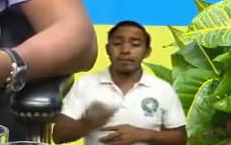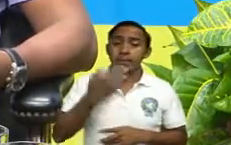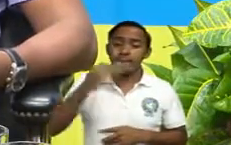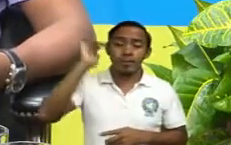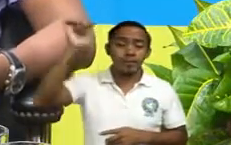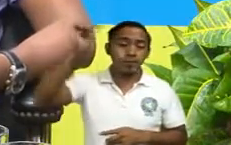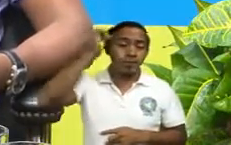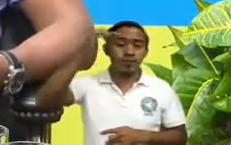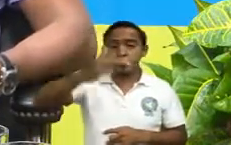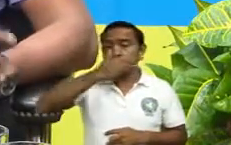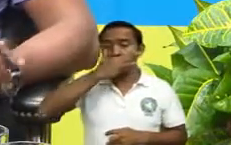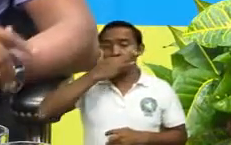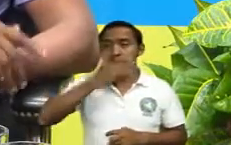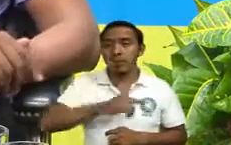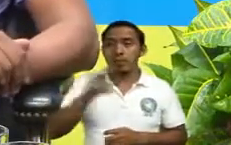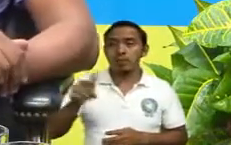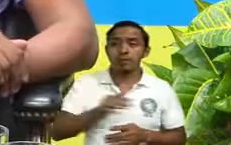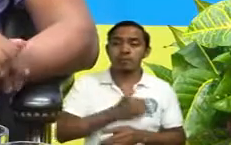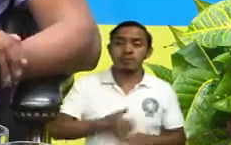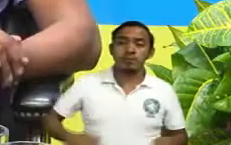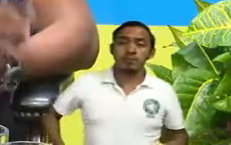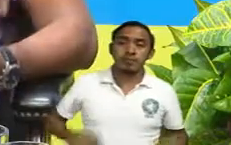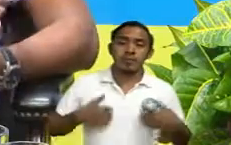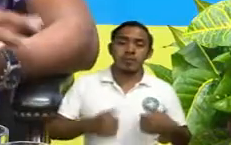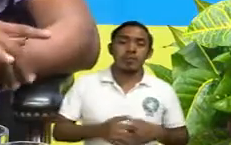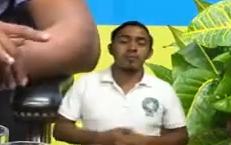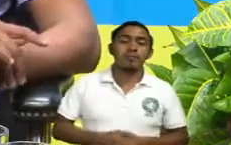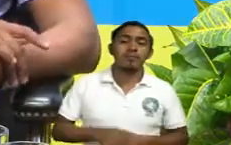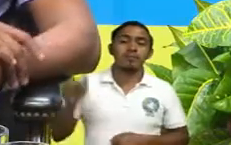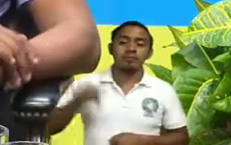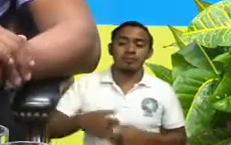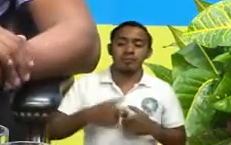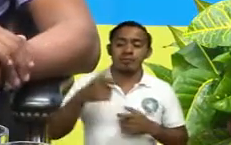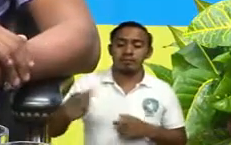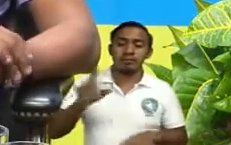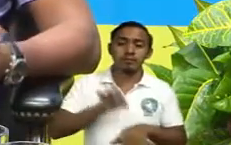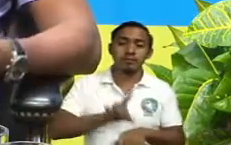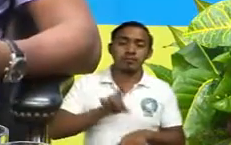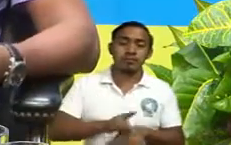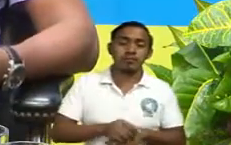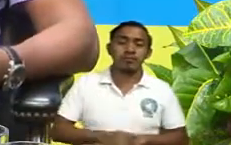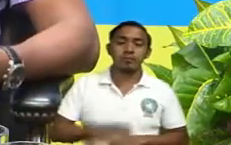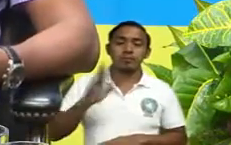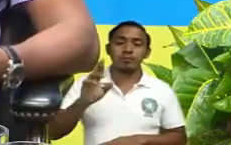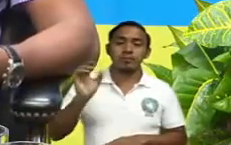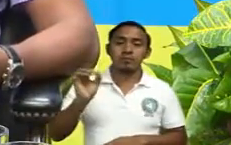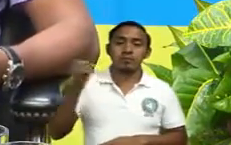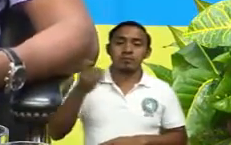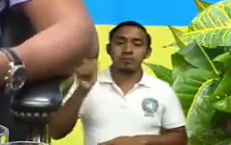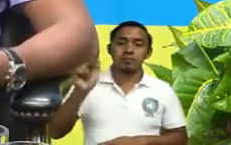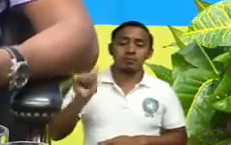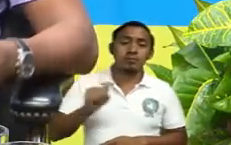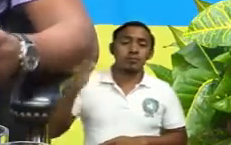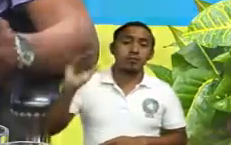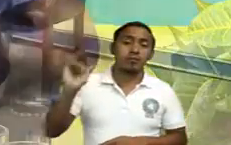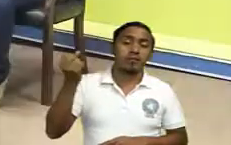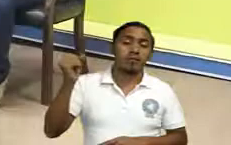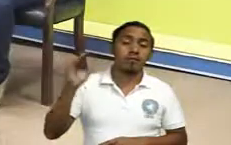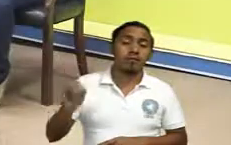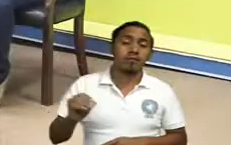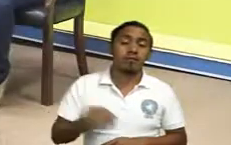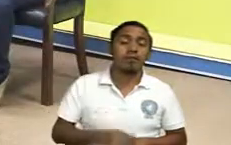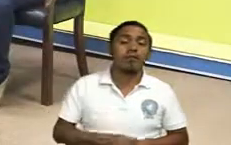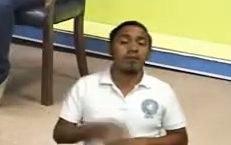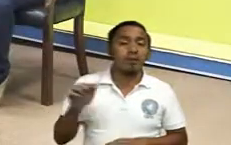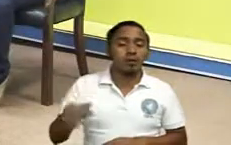gobierno sandinista a través del Ministerio de Salud. Tenemos como invitada a la doctora Roxana Casco, quien es parte del SILAI